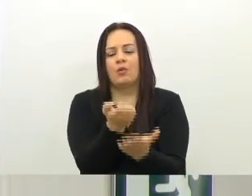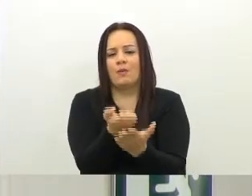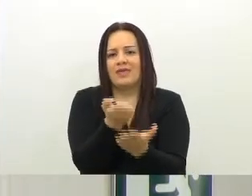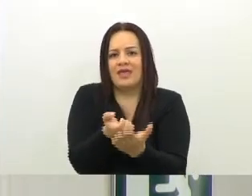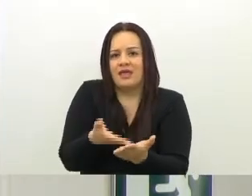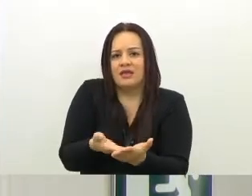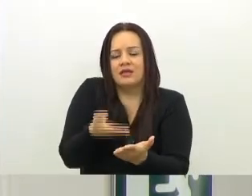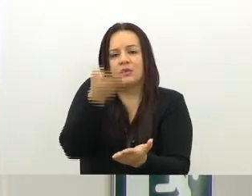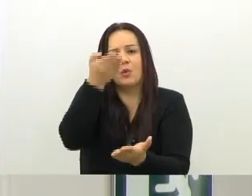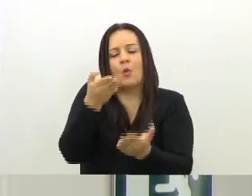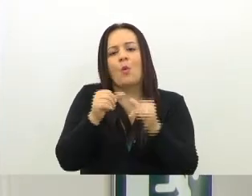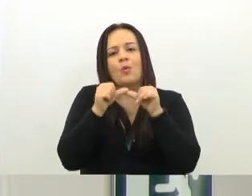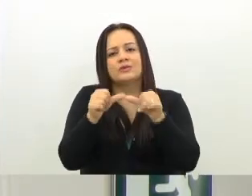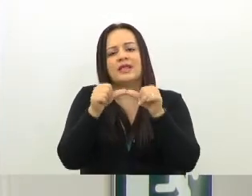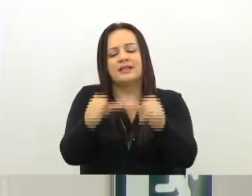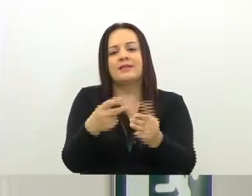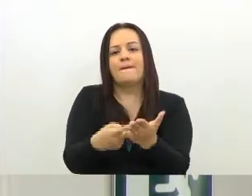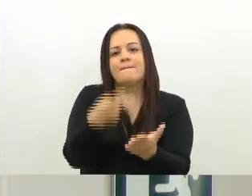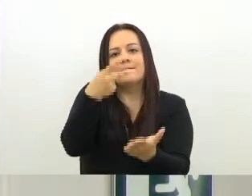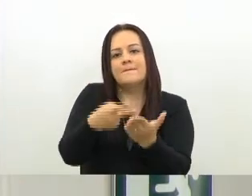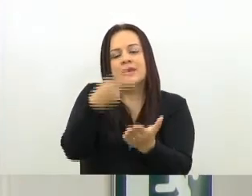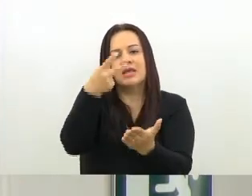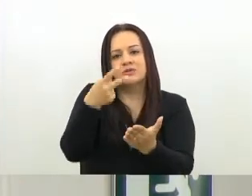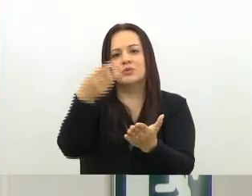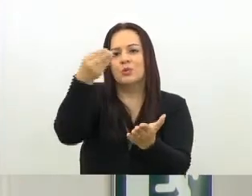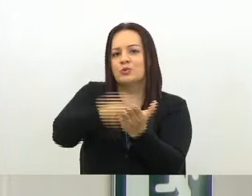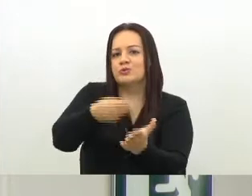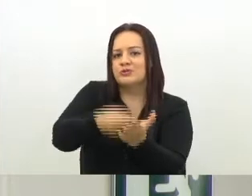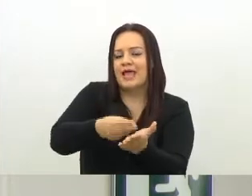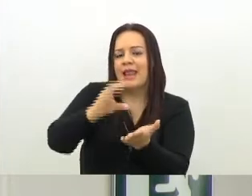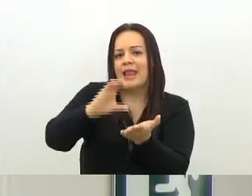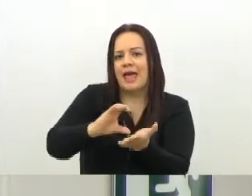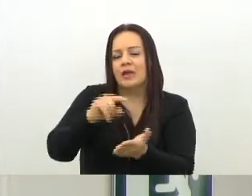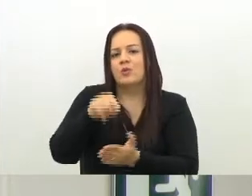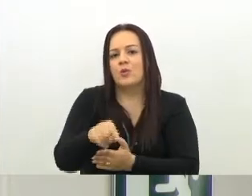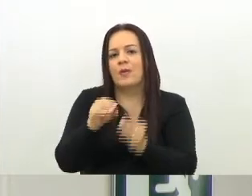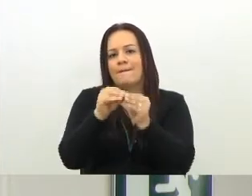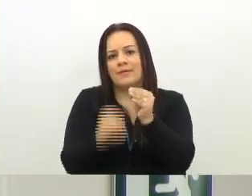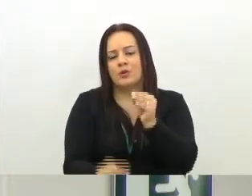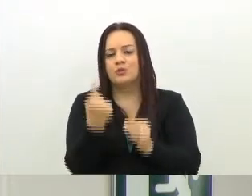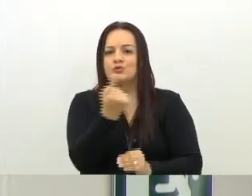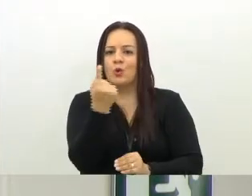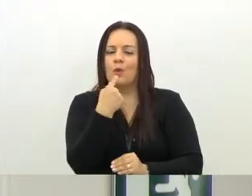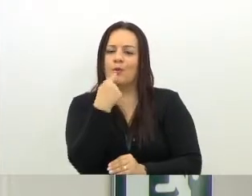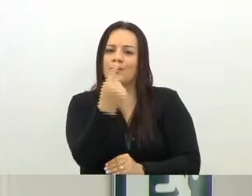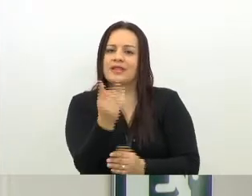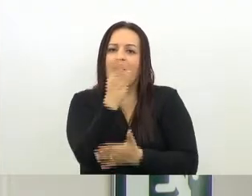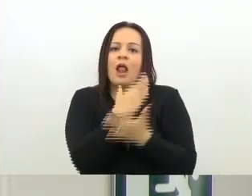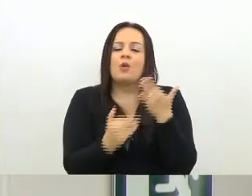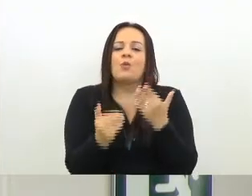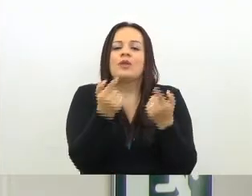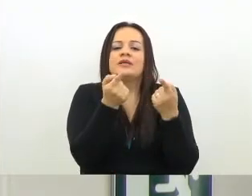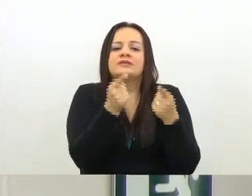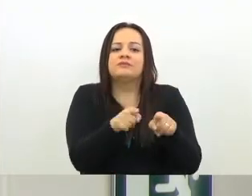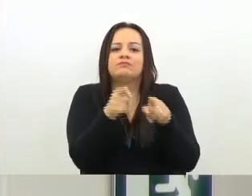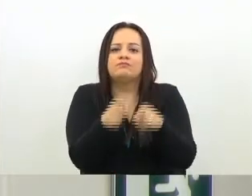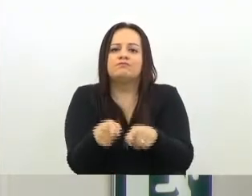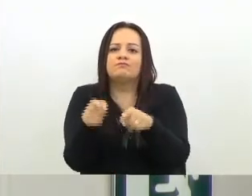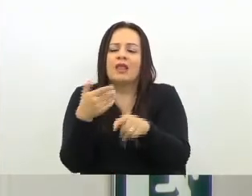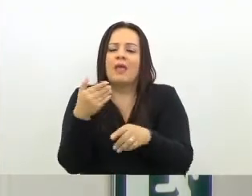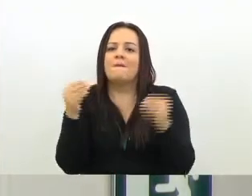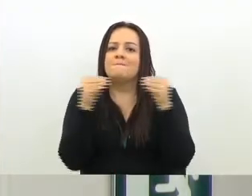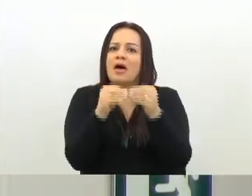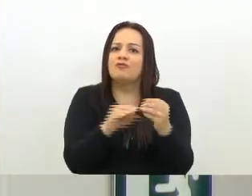incremento constante de los precios con salarios menores, solo por mencionar algunas de las secuelas más fuertes que ha